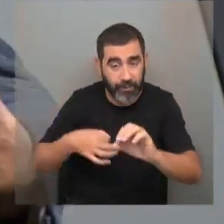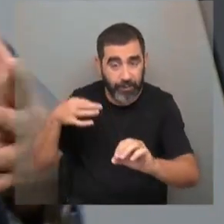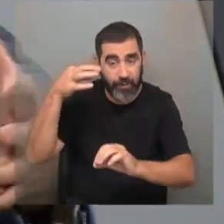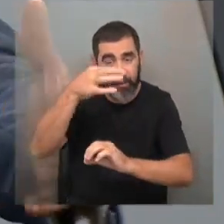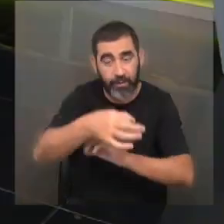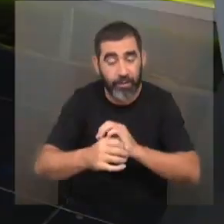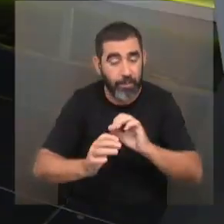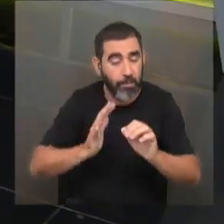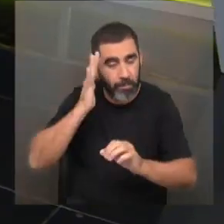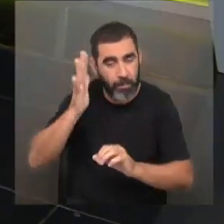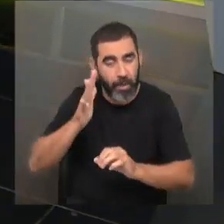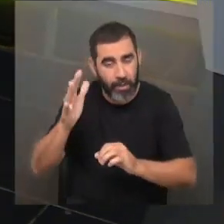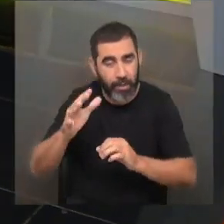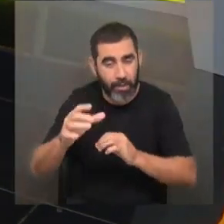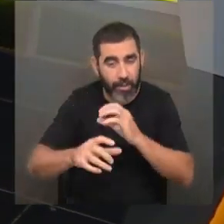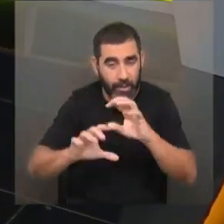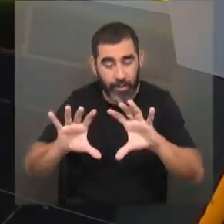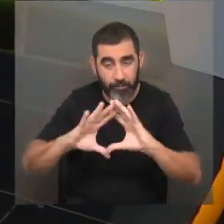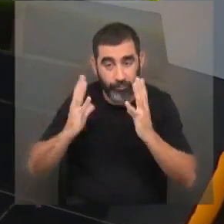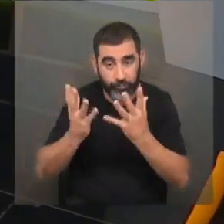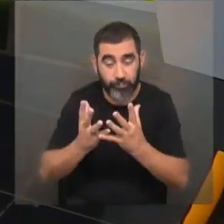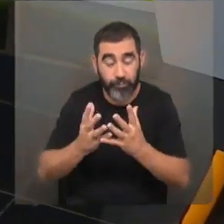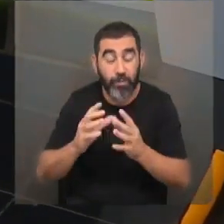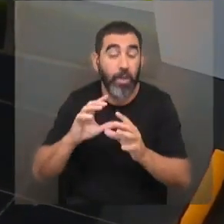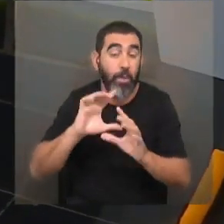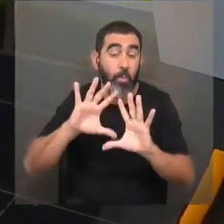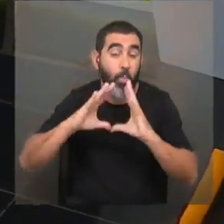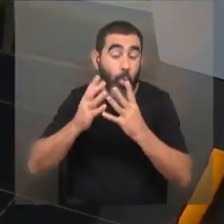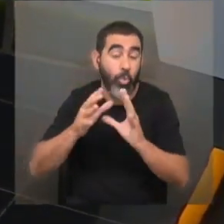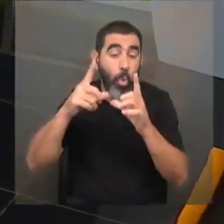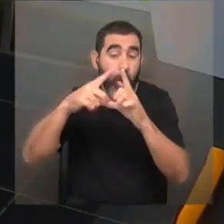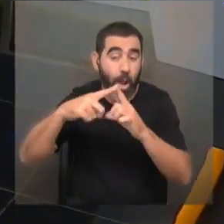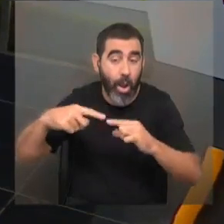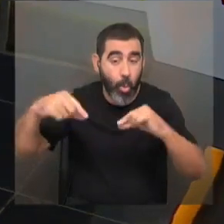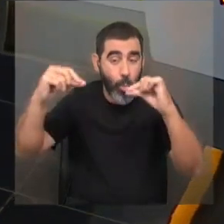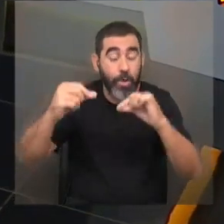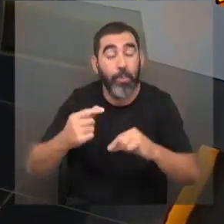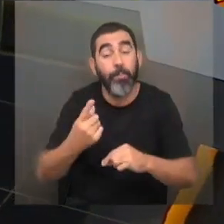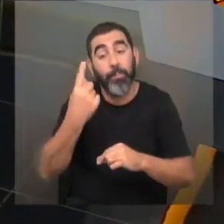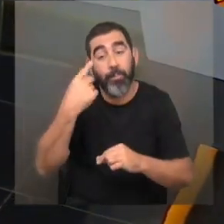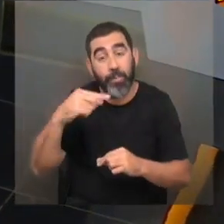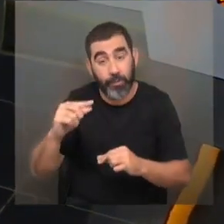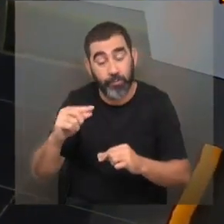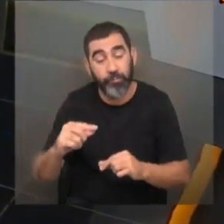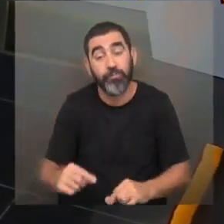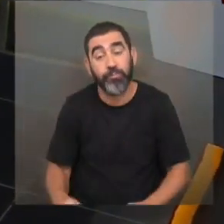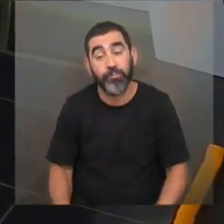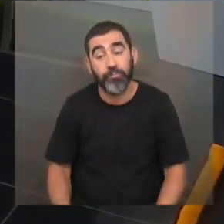o casi circunferencias, en el caso de nuestro planeta o la Luna. Pero en realidad